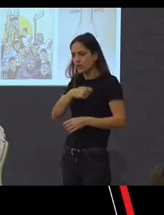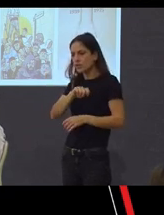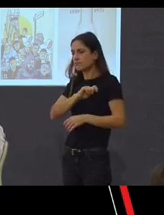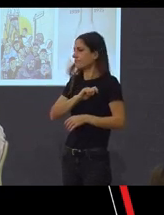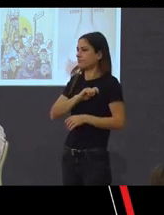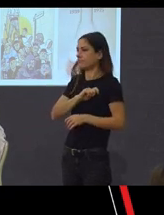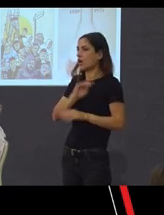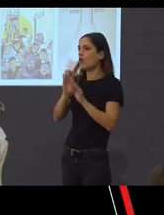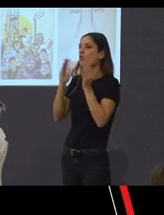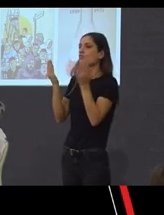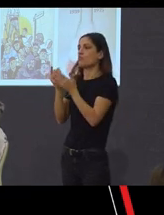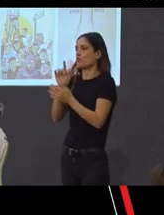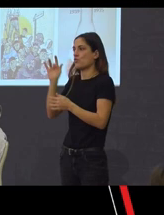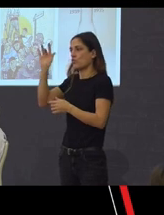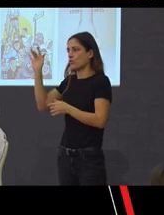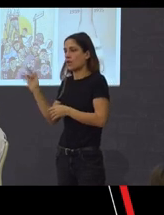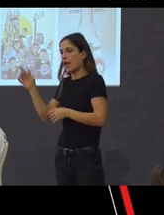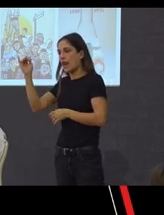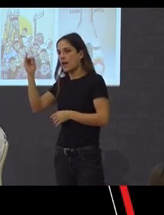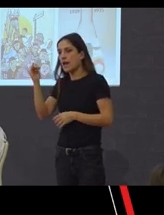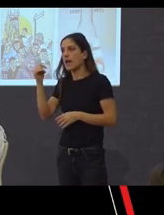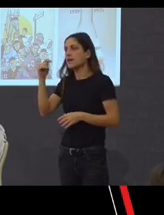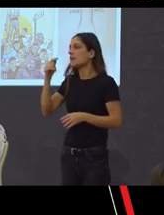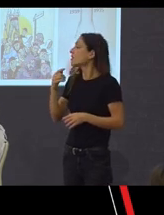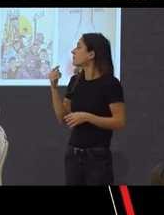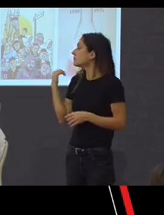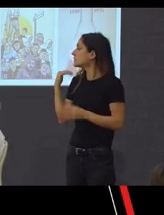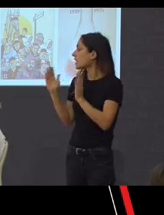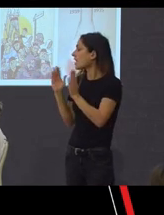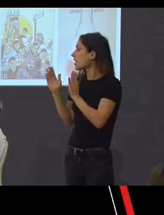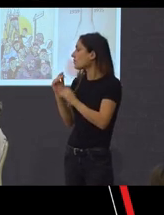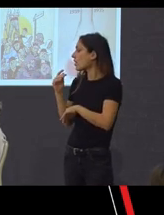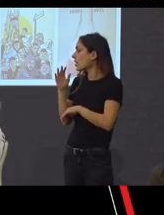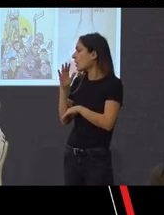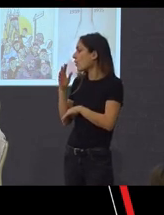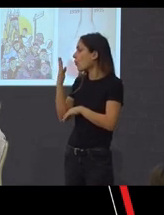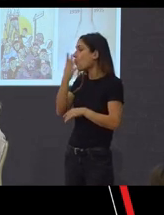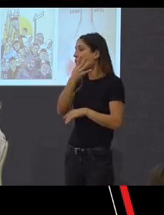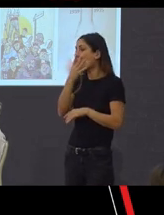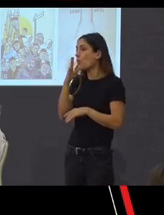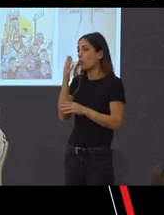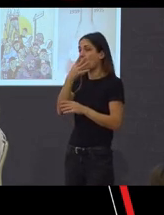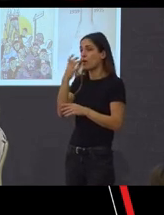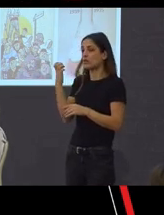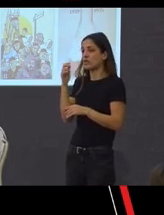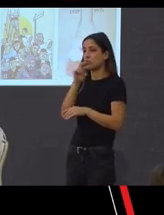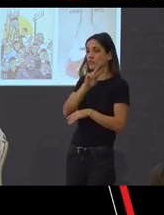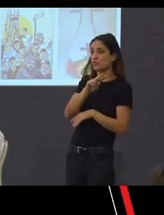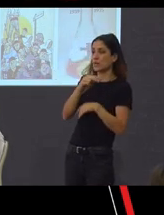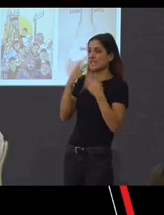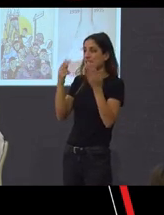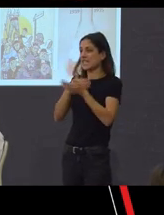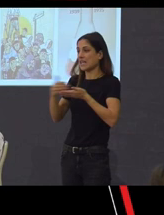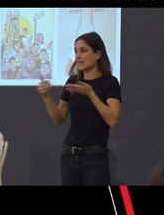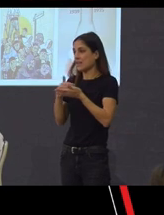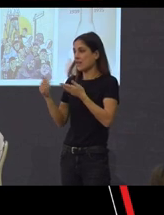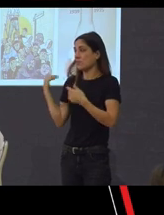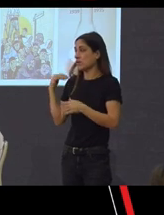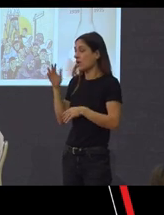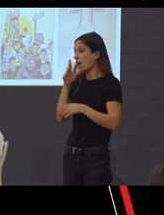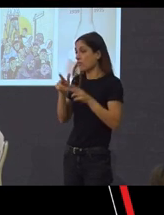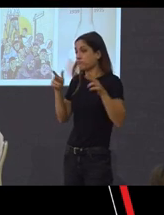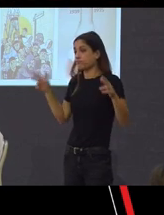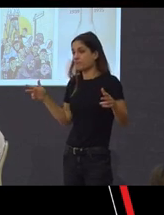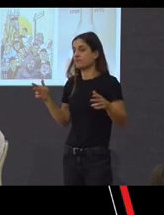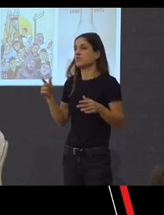en 1950, por exemplo, son 28 millóns de católicos, pero naquela eran 437 millóns. Os españoles eran o 6,4%